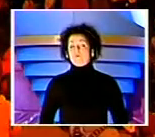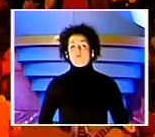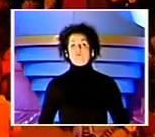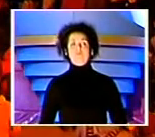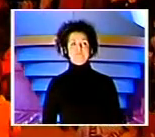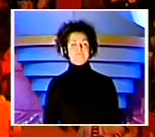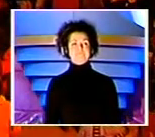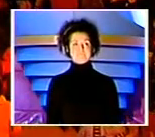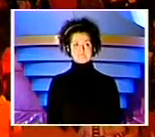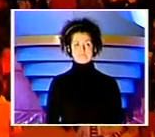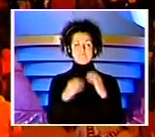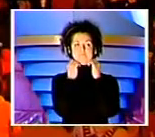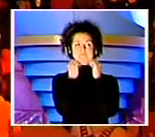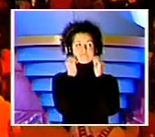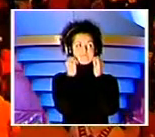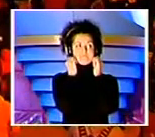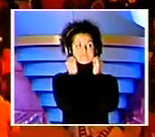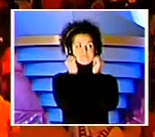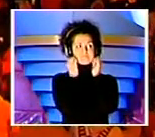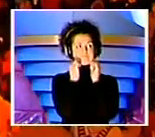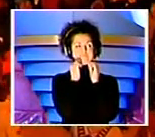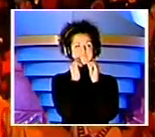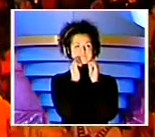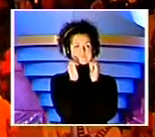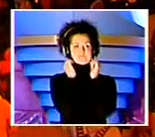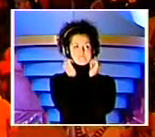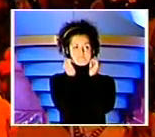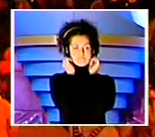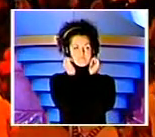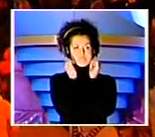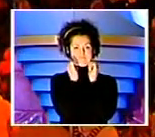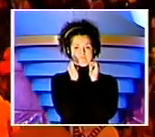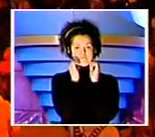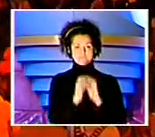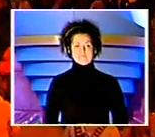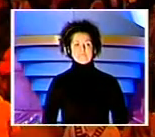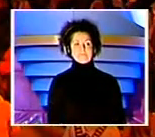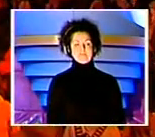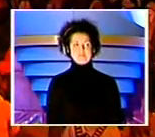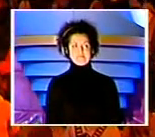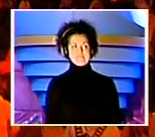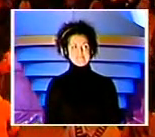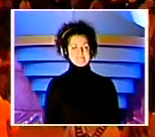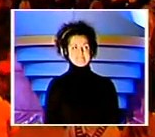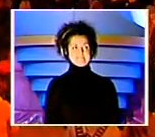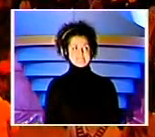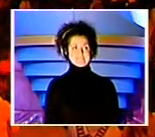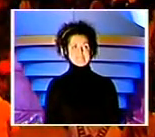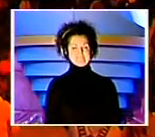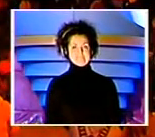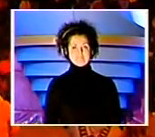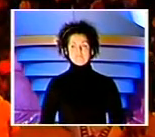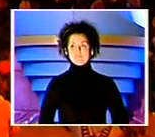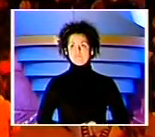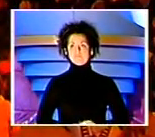dirección musical de Jayao Roniao, con lo que Víctor Batista, Trapasón, vienen a revalidar ese segundo premio de interpretación. Y bueno, y las niñas, las murgas femeninas, que